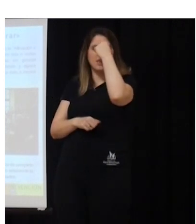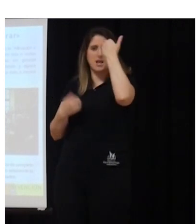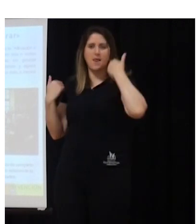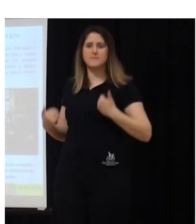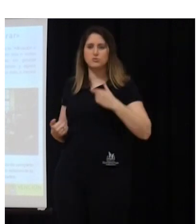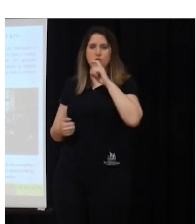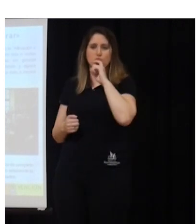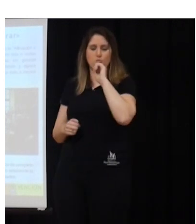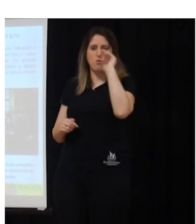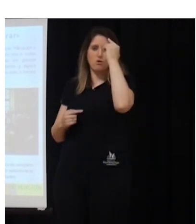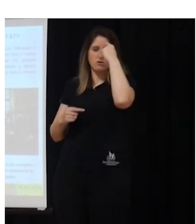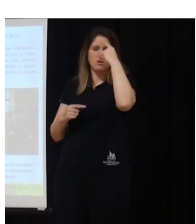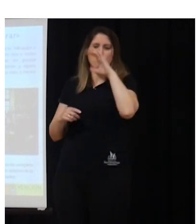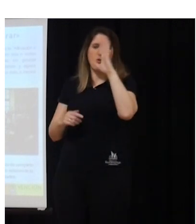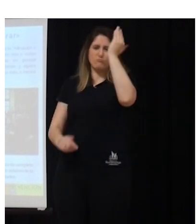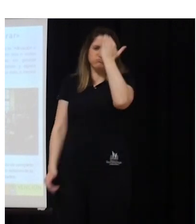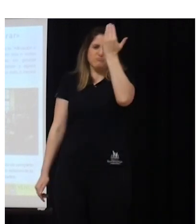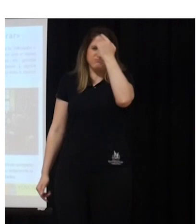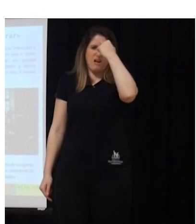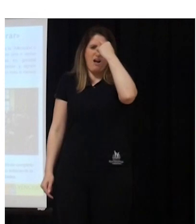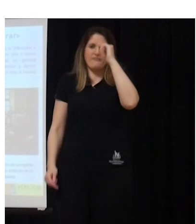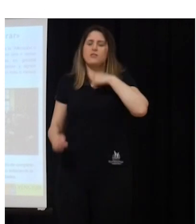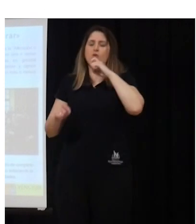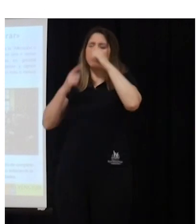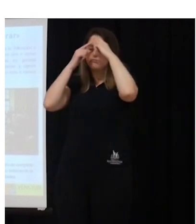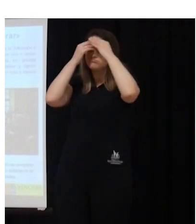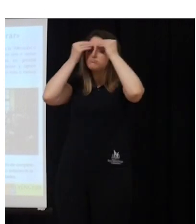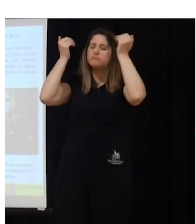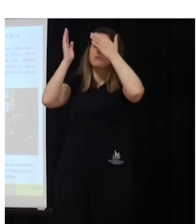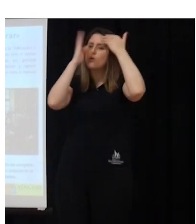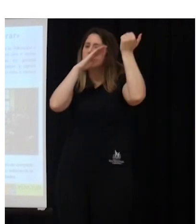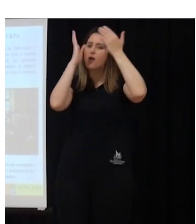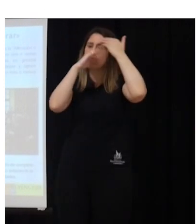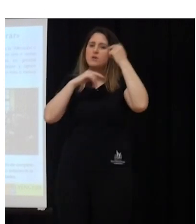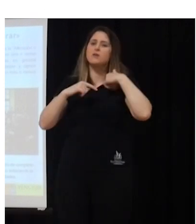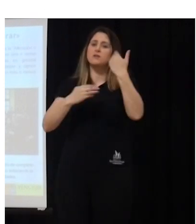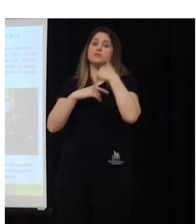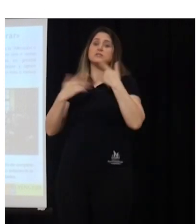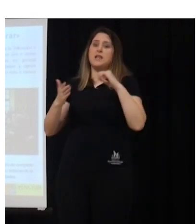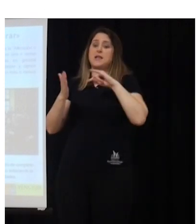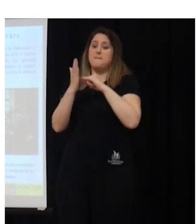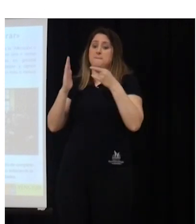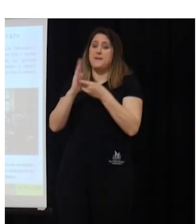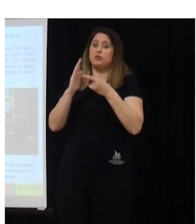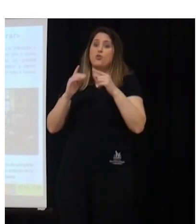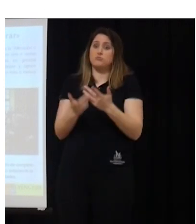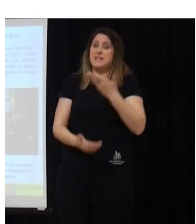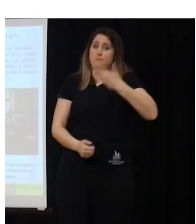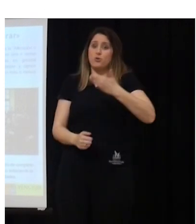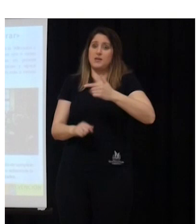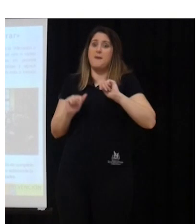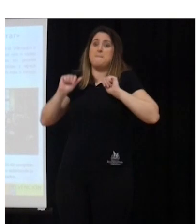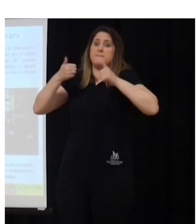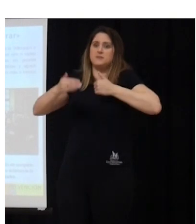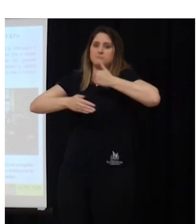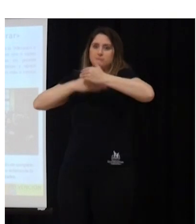personal. Empezamos a tener una medicina en la que aparecían grandes médicos. Lo ideal era